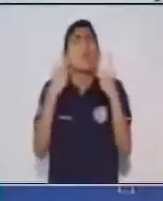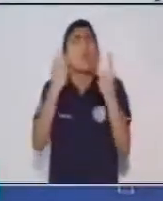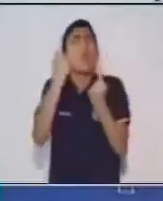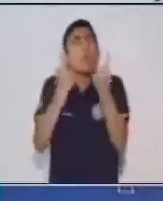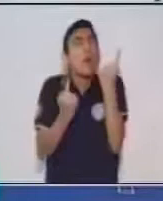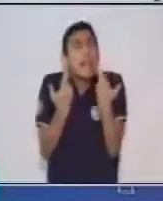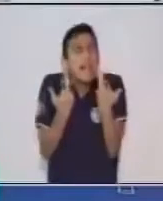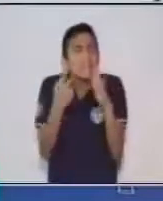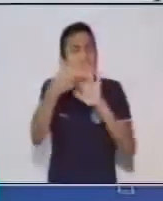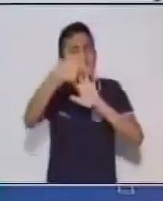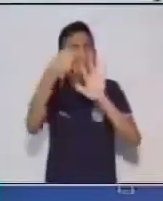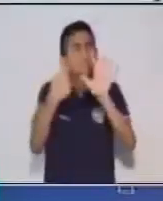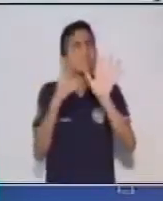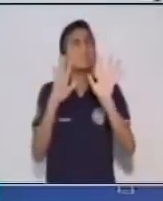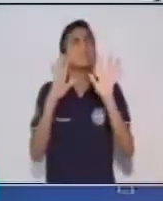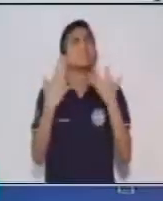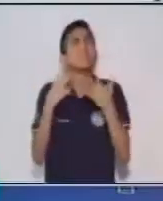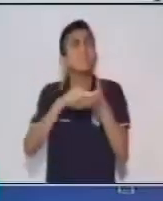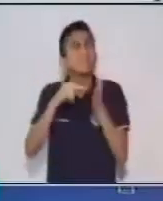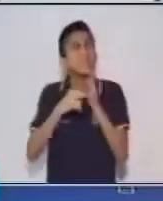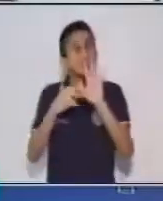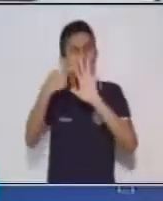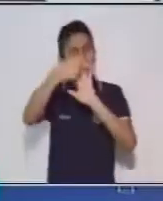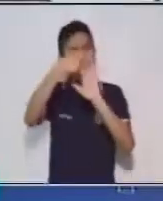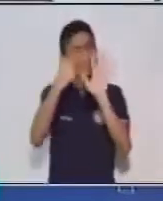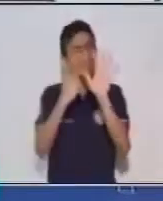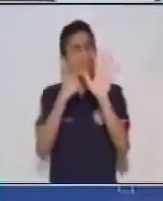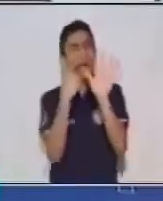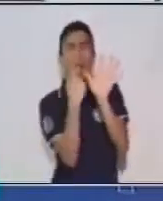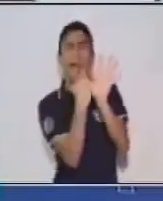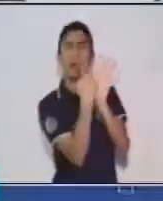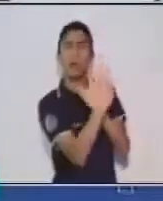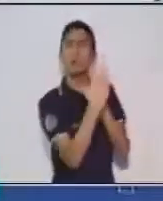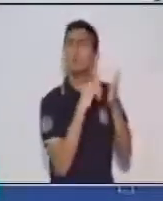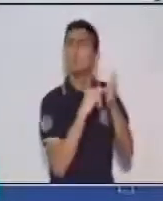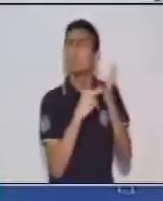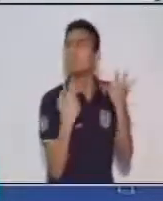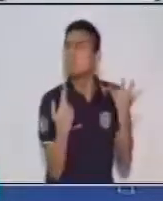son y a qué se refieren o qué significa cada accidente?